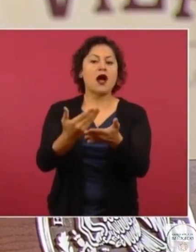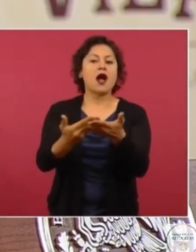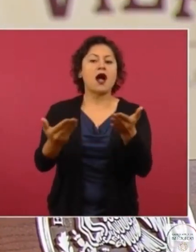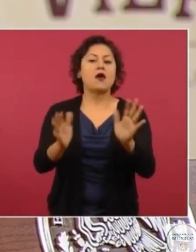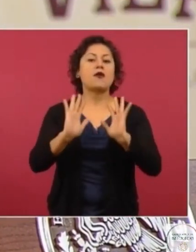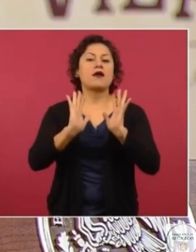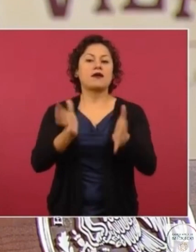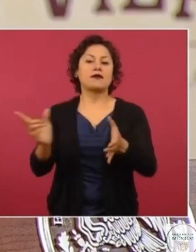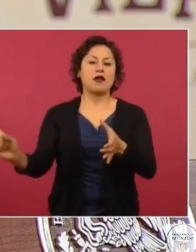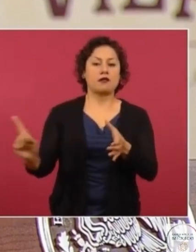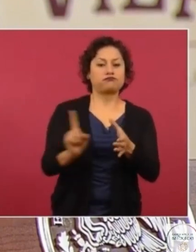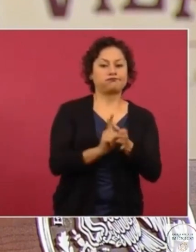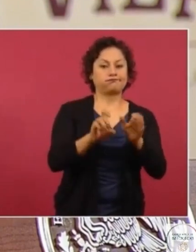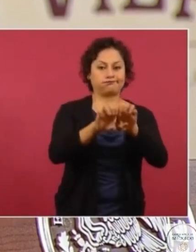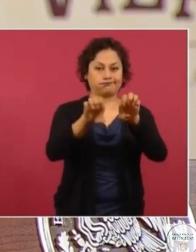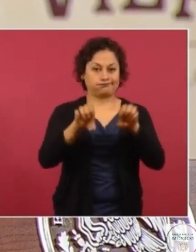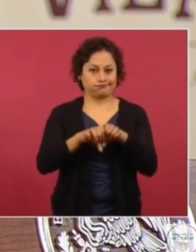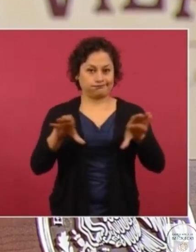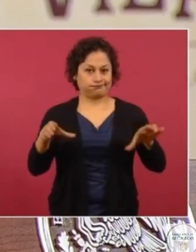Y ves